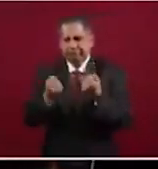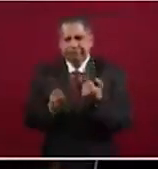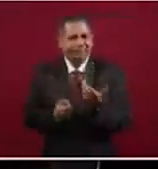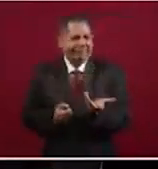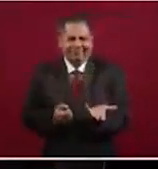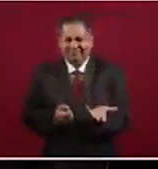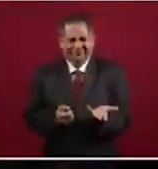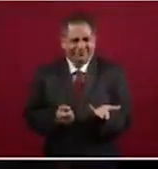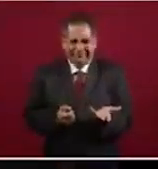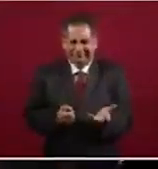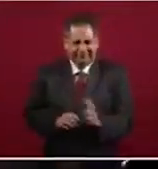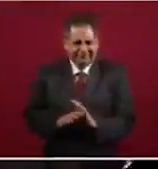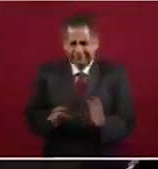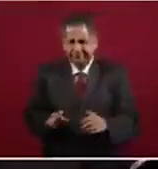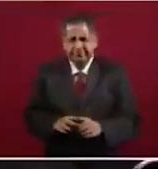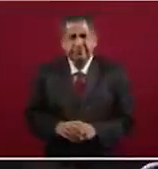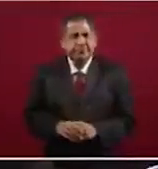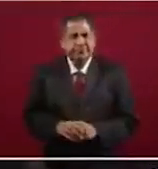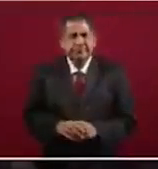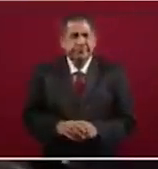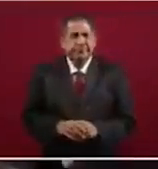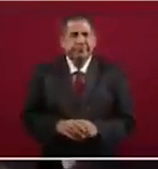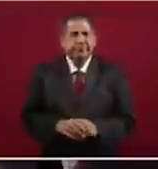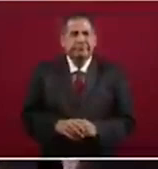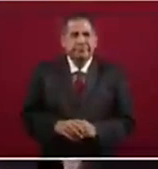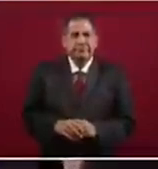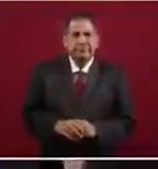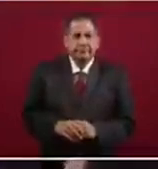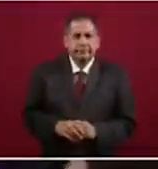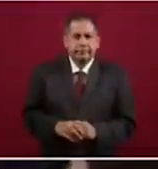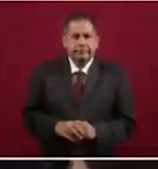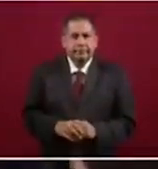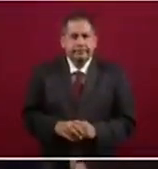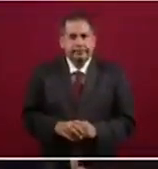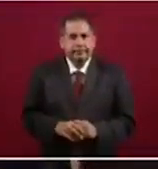Ahora que se